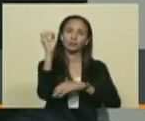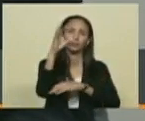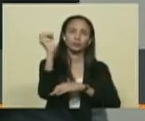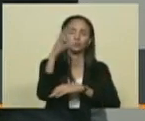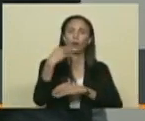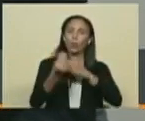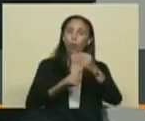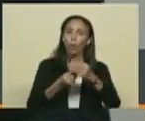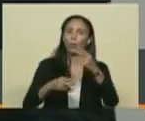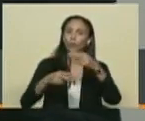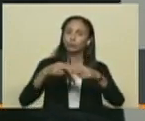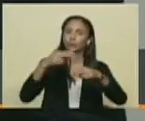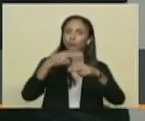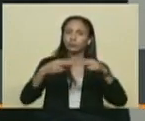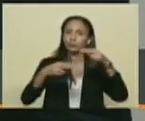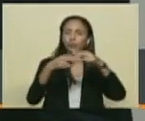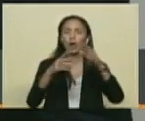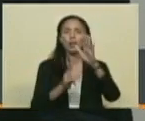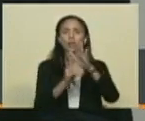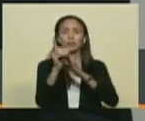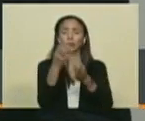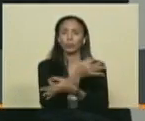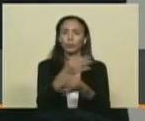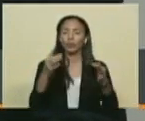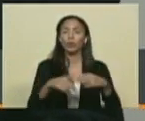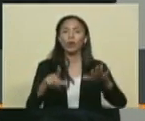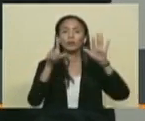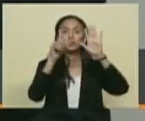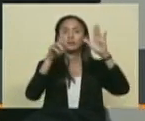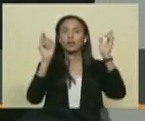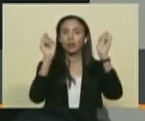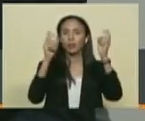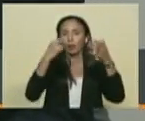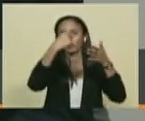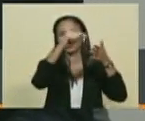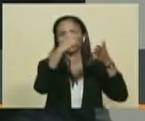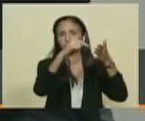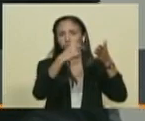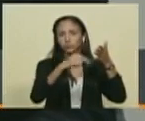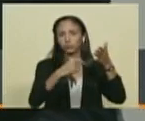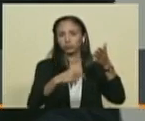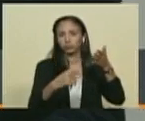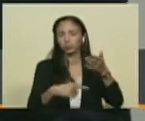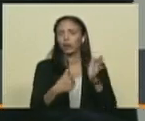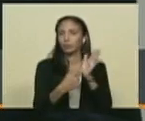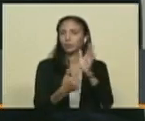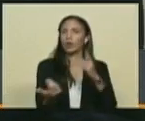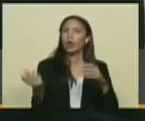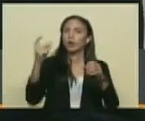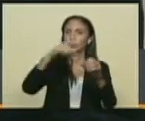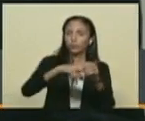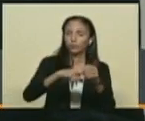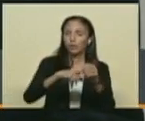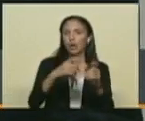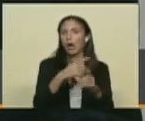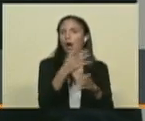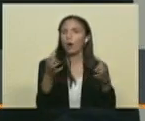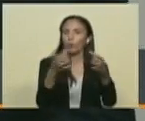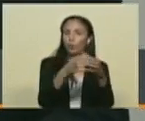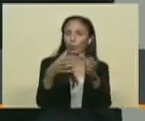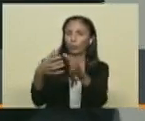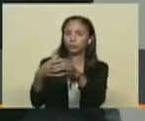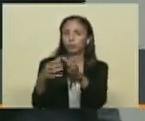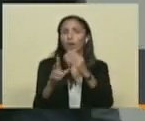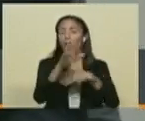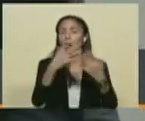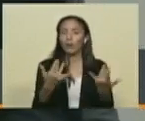Hemos avanzado mucho en estos 6 temas de la agenda que nos hemos puesto las partes involucradas. Nosotros nos